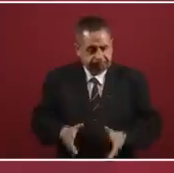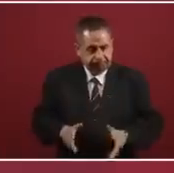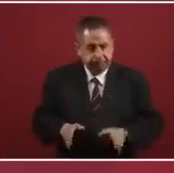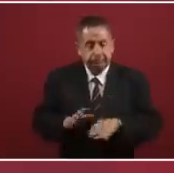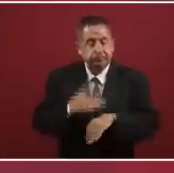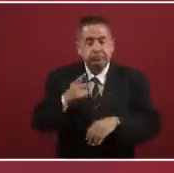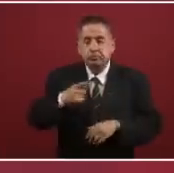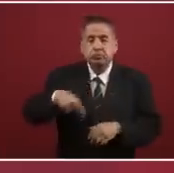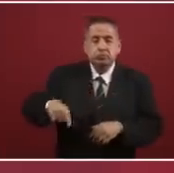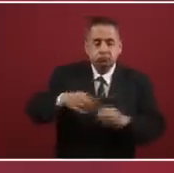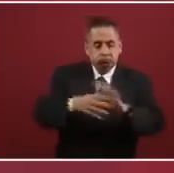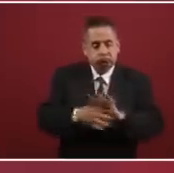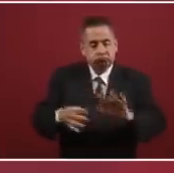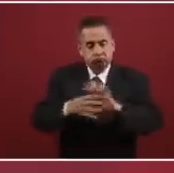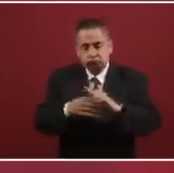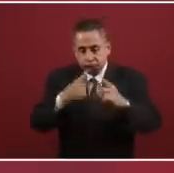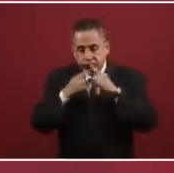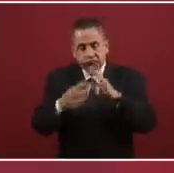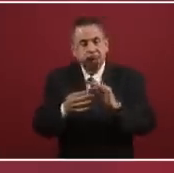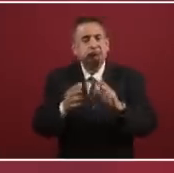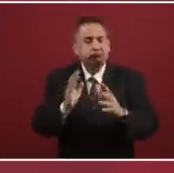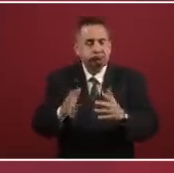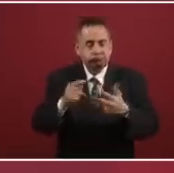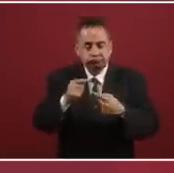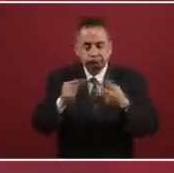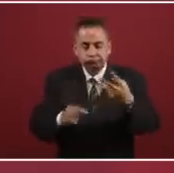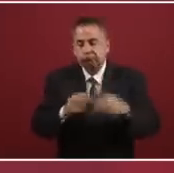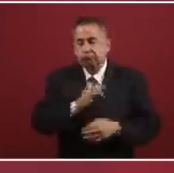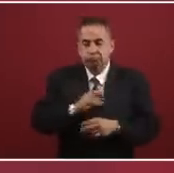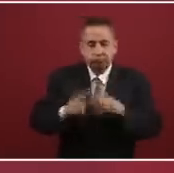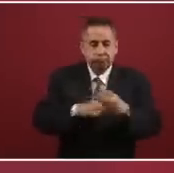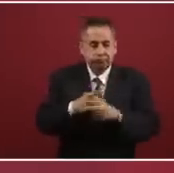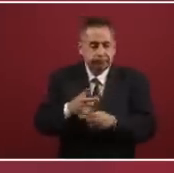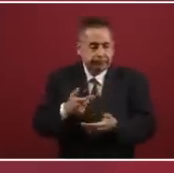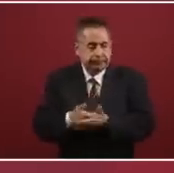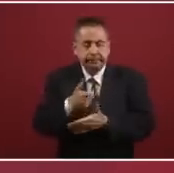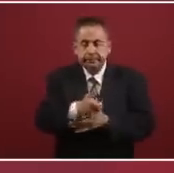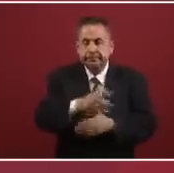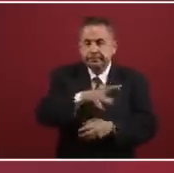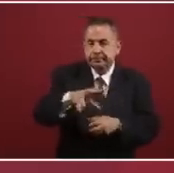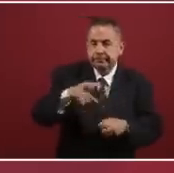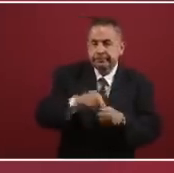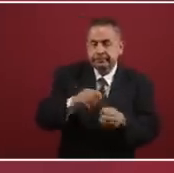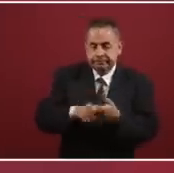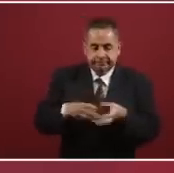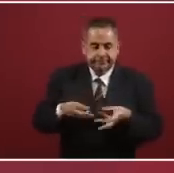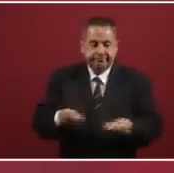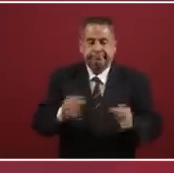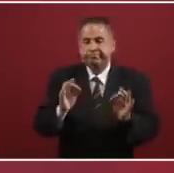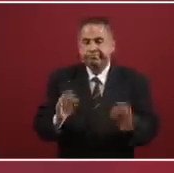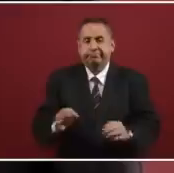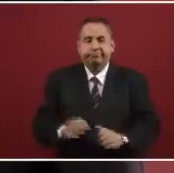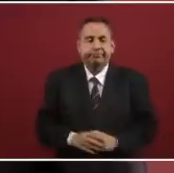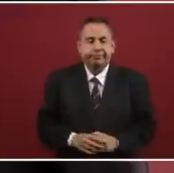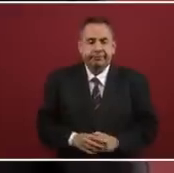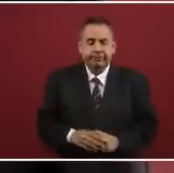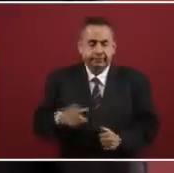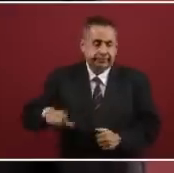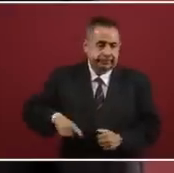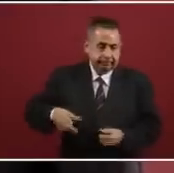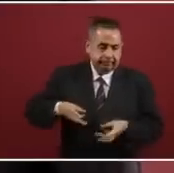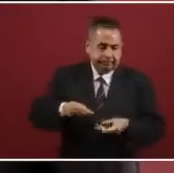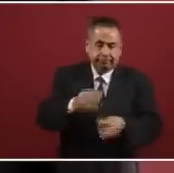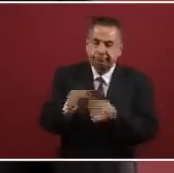porque todos estos fondos permiten financiar el gasto del